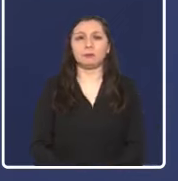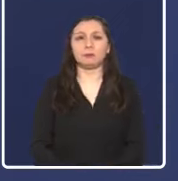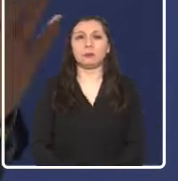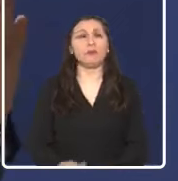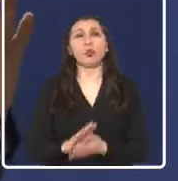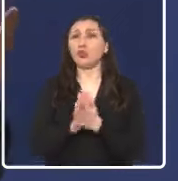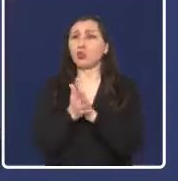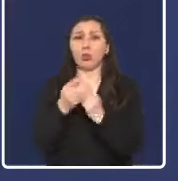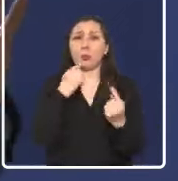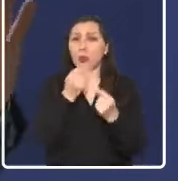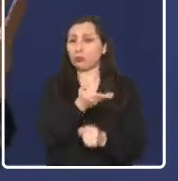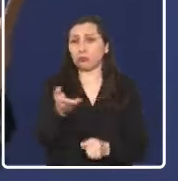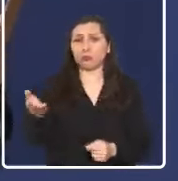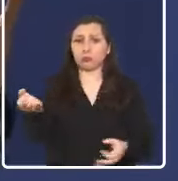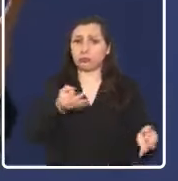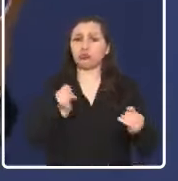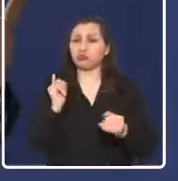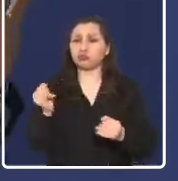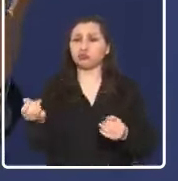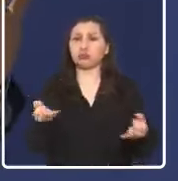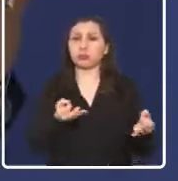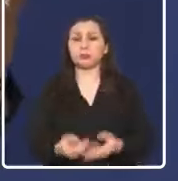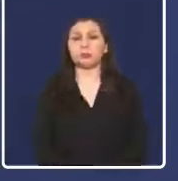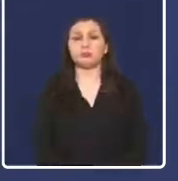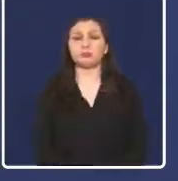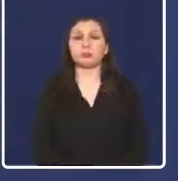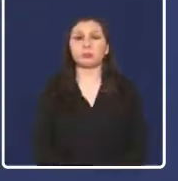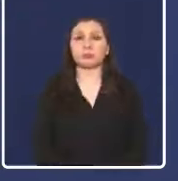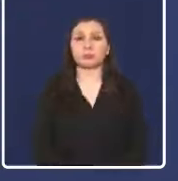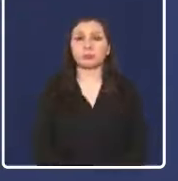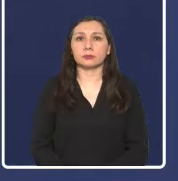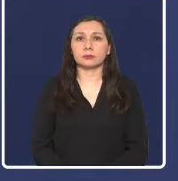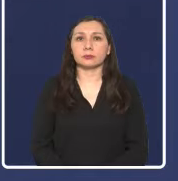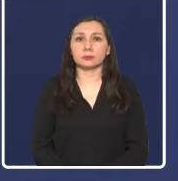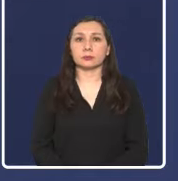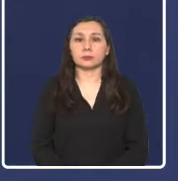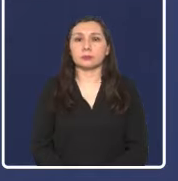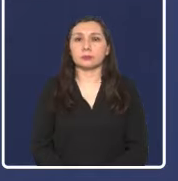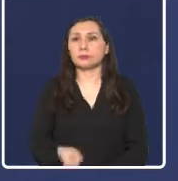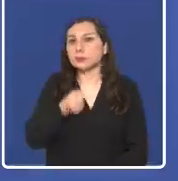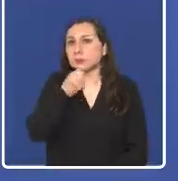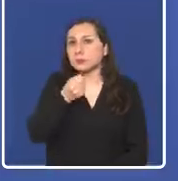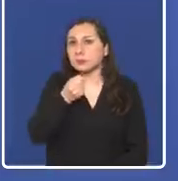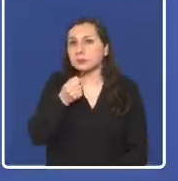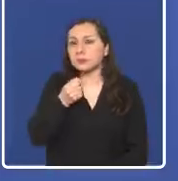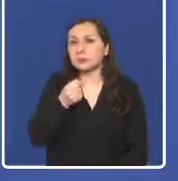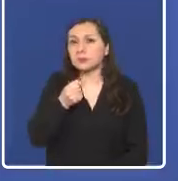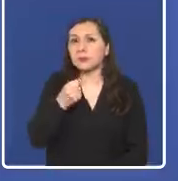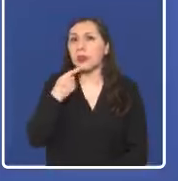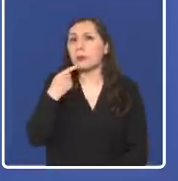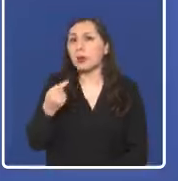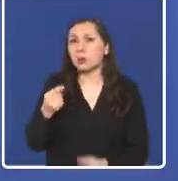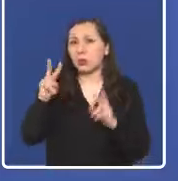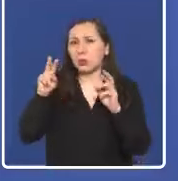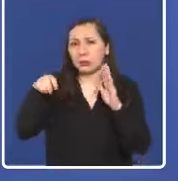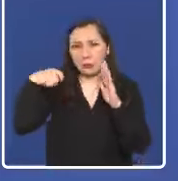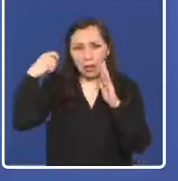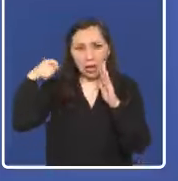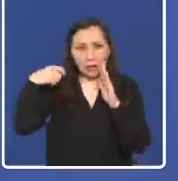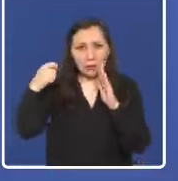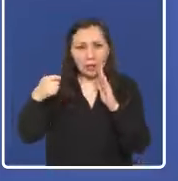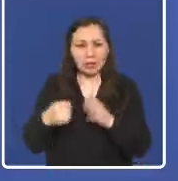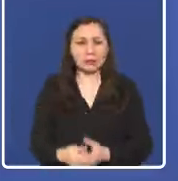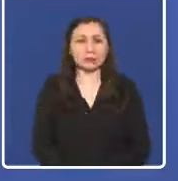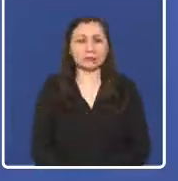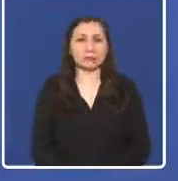No. Todas las preguntas que sean necesarias. Presidente, respecto a las cámaras, en particular porque usted respondió que sí tenían conocimiento que había dicho el